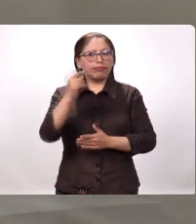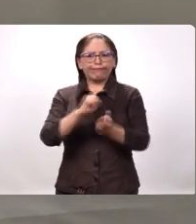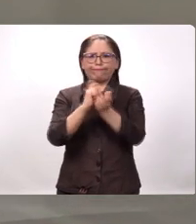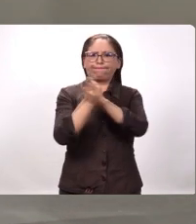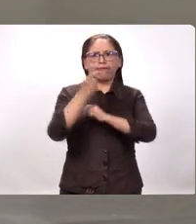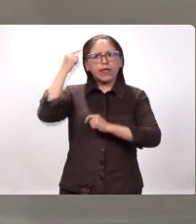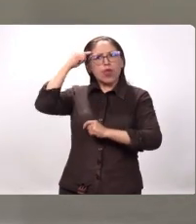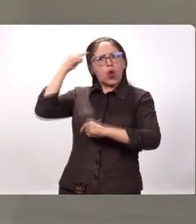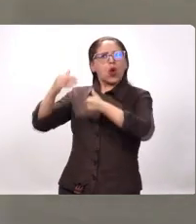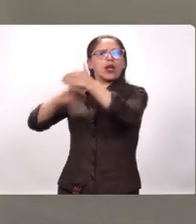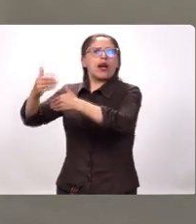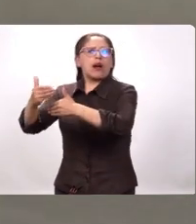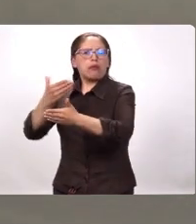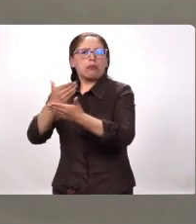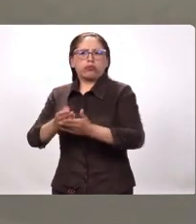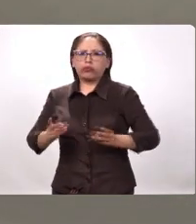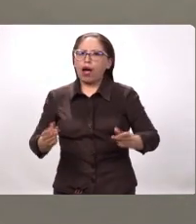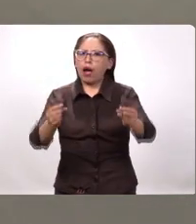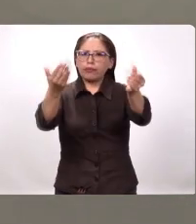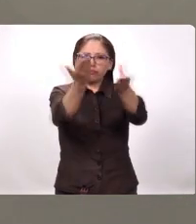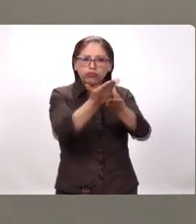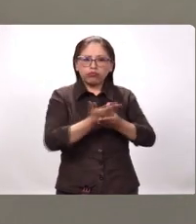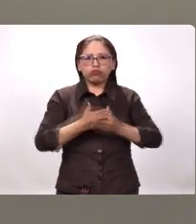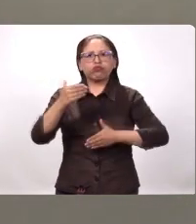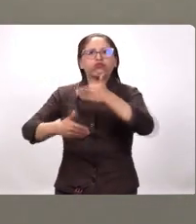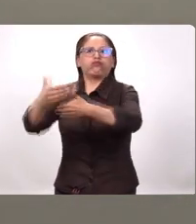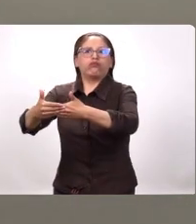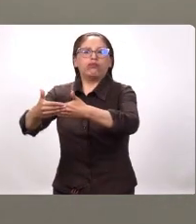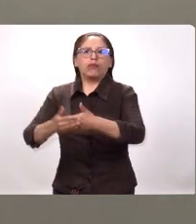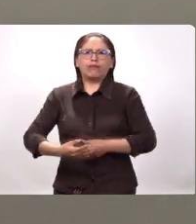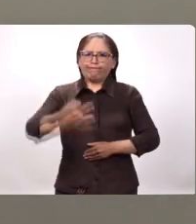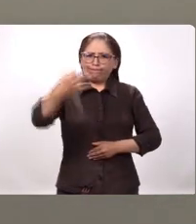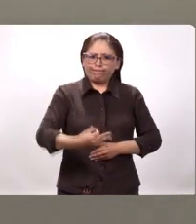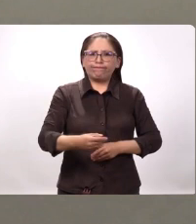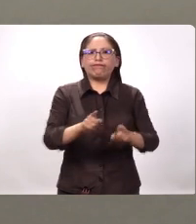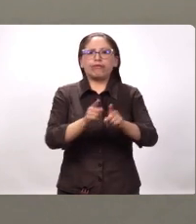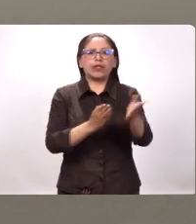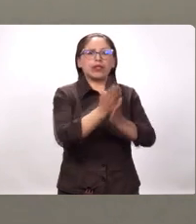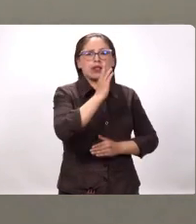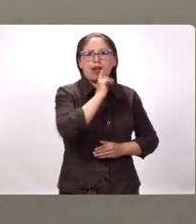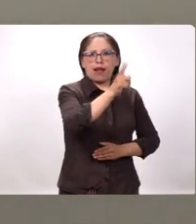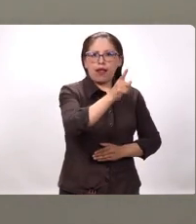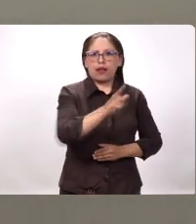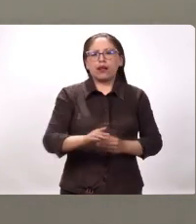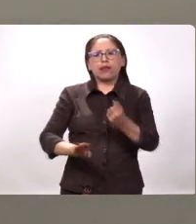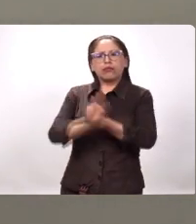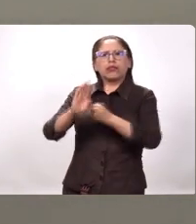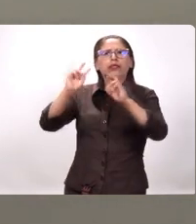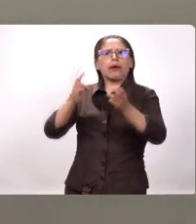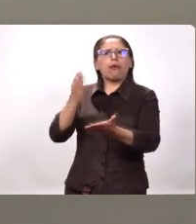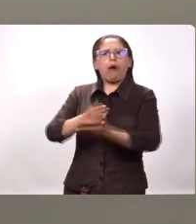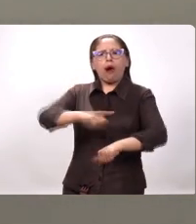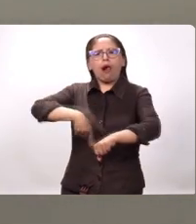verdadera revolución tecnológica que permita agilizar los procesos. Haré eficiente el servicio de derechos reales. Lucharé contra